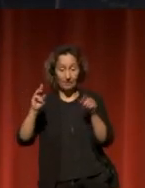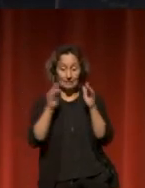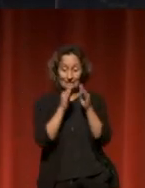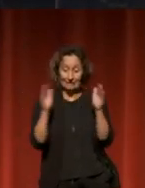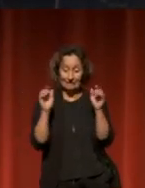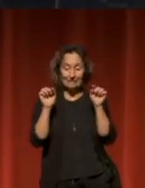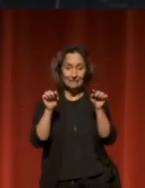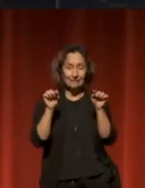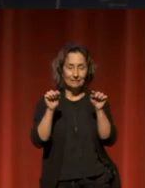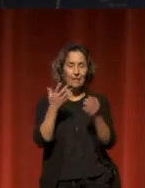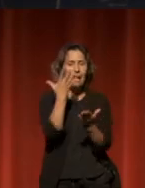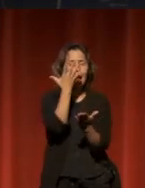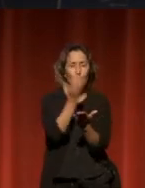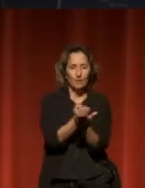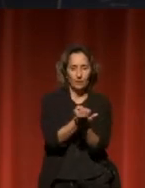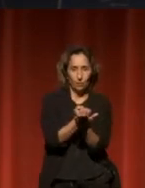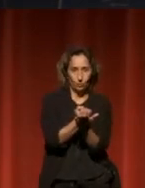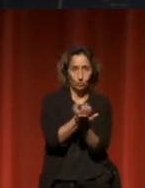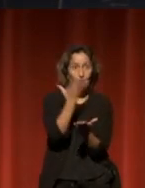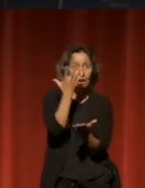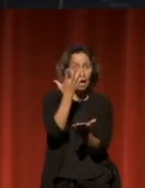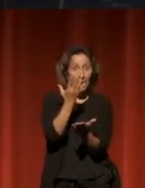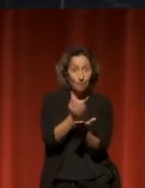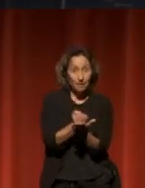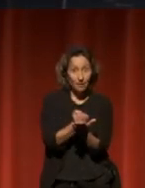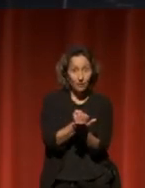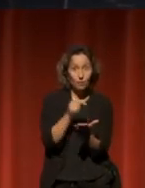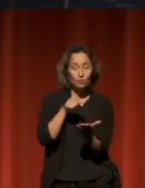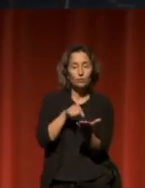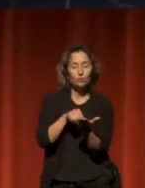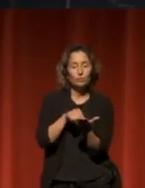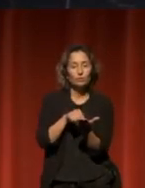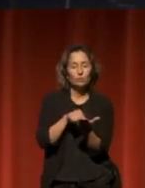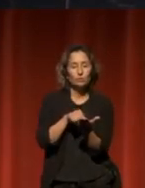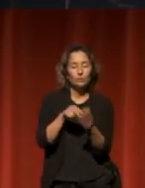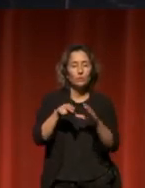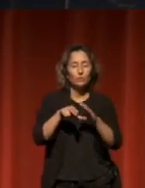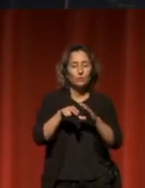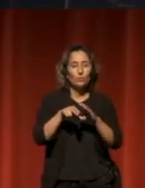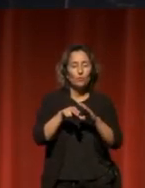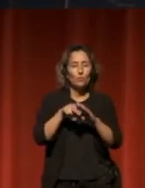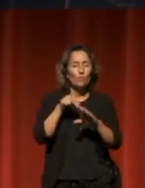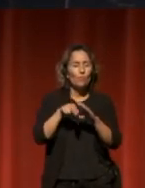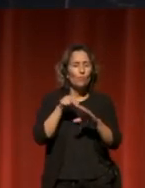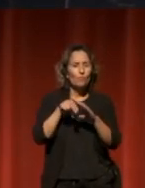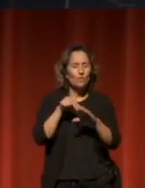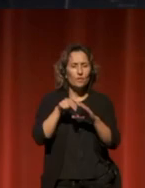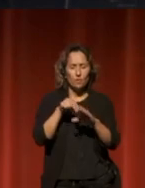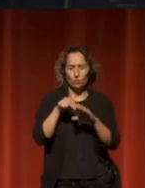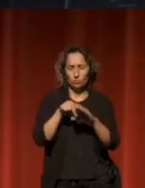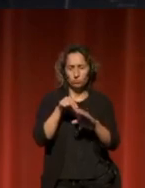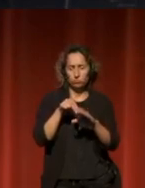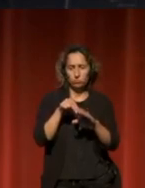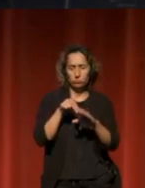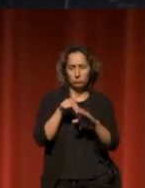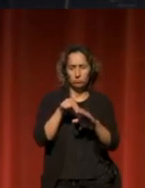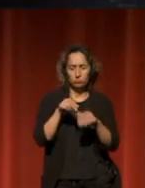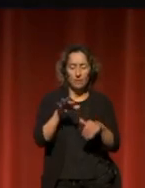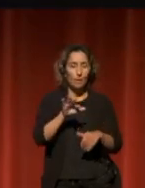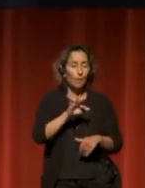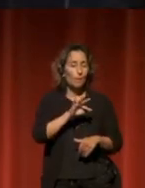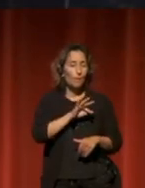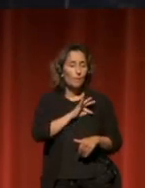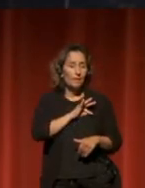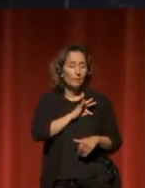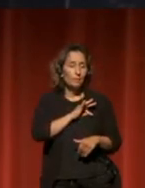descargar una aplicación. Con esa aplicación podemos votar los vídeos que son susceptibles de ganar el premio